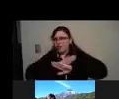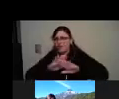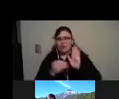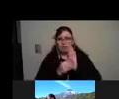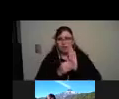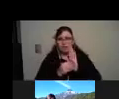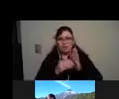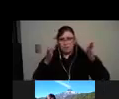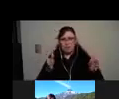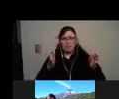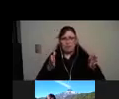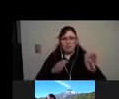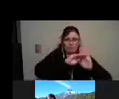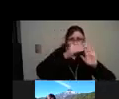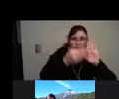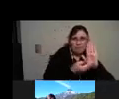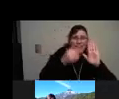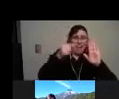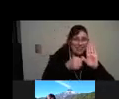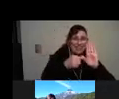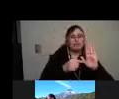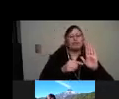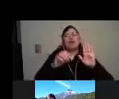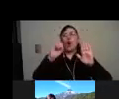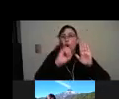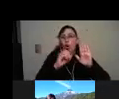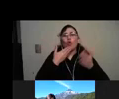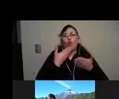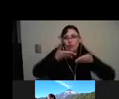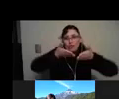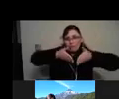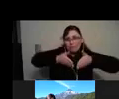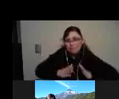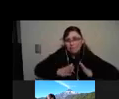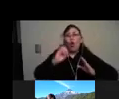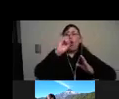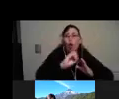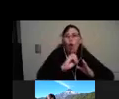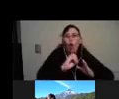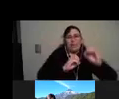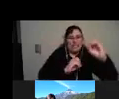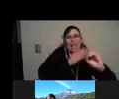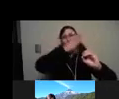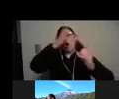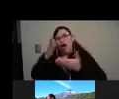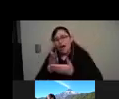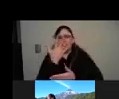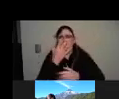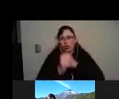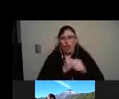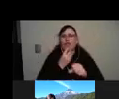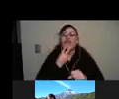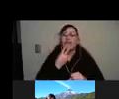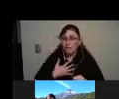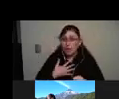esos 3 periodos se puede producir una parálisis cerebral. ¿de acuerdo? Y bueno, la imagen no recuerdo muy bien cómo se